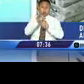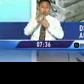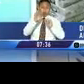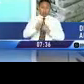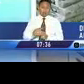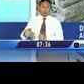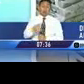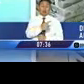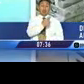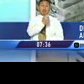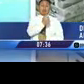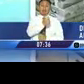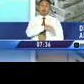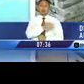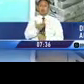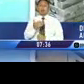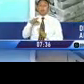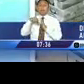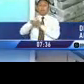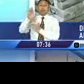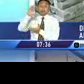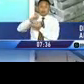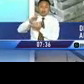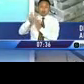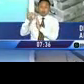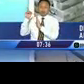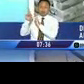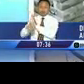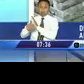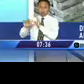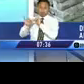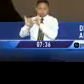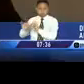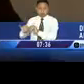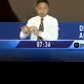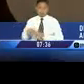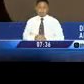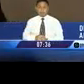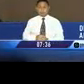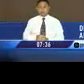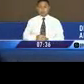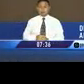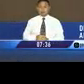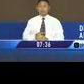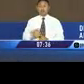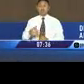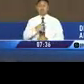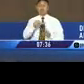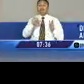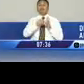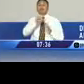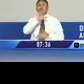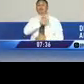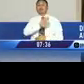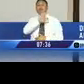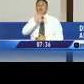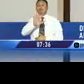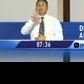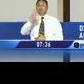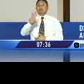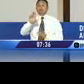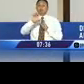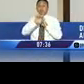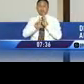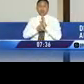de que el dinero sea inmovilizado e ingresado a las cuentas del Banco Central del Ecuador, según lo estipula el artículo 552 del